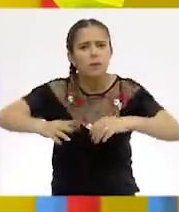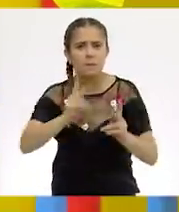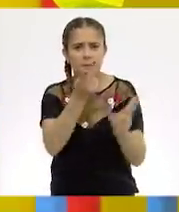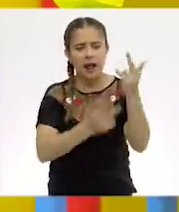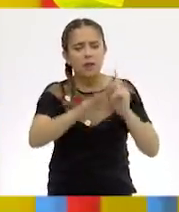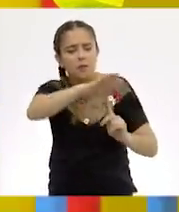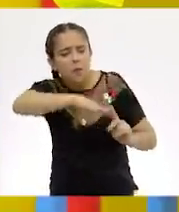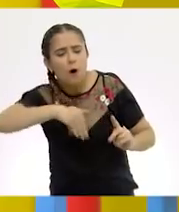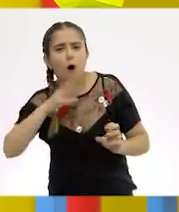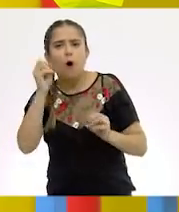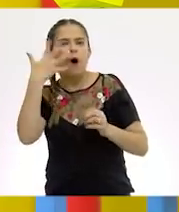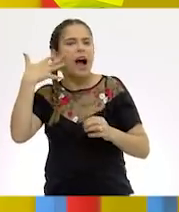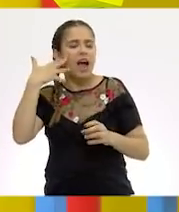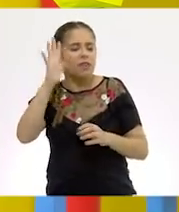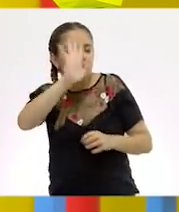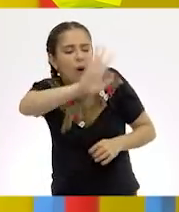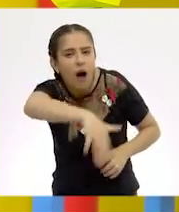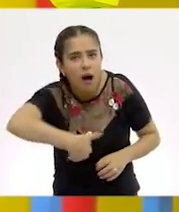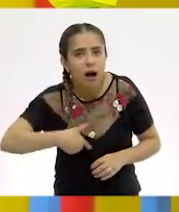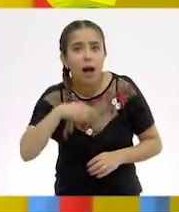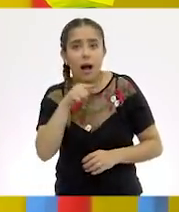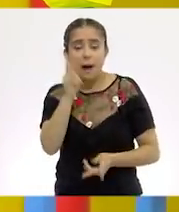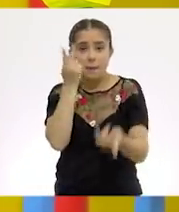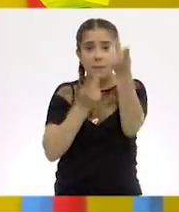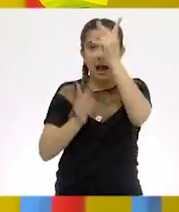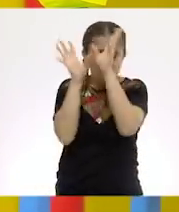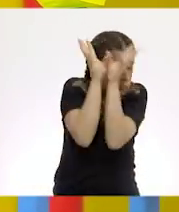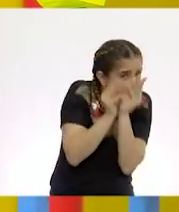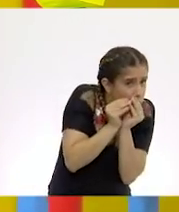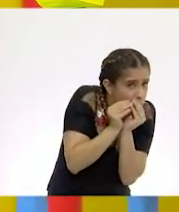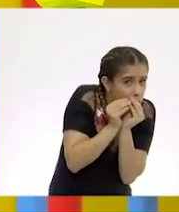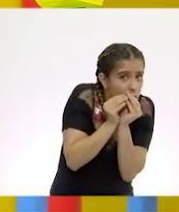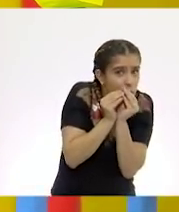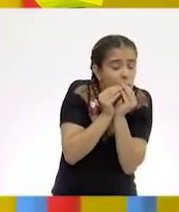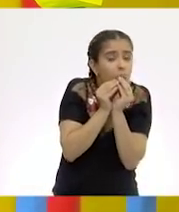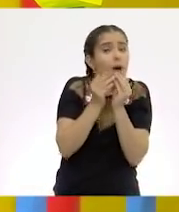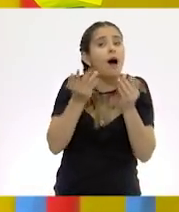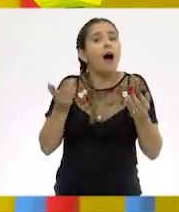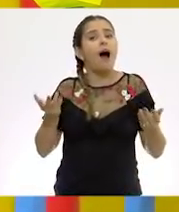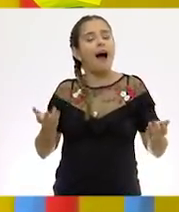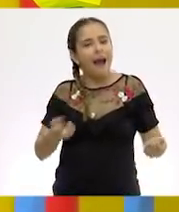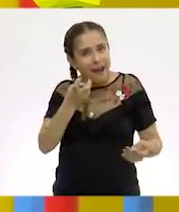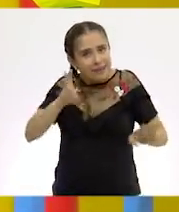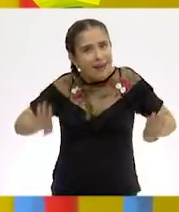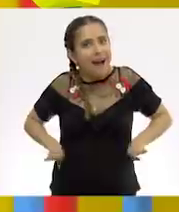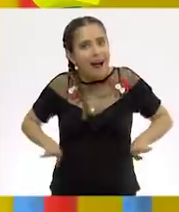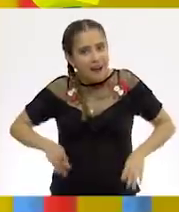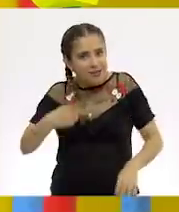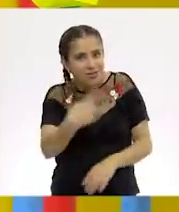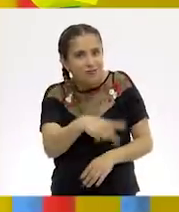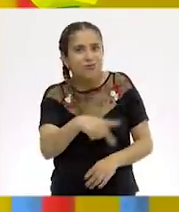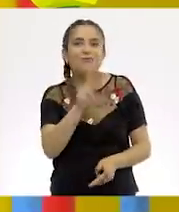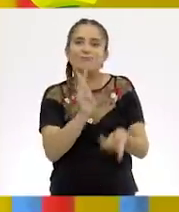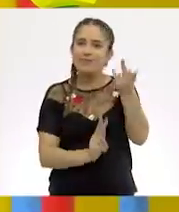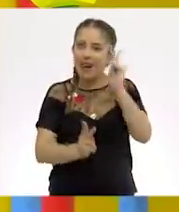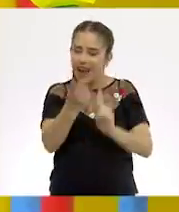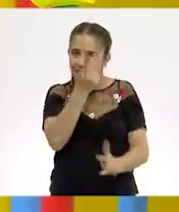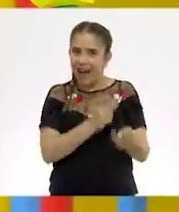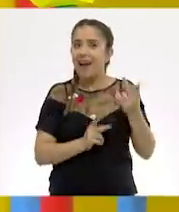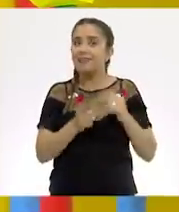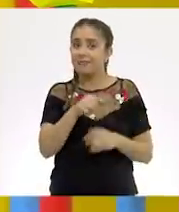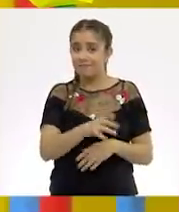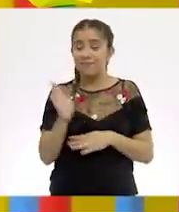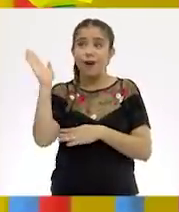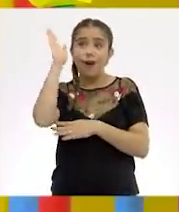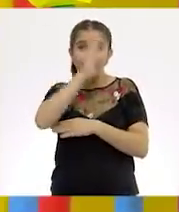su gato pasaba, la planta se encogía. Entonces tenemos otra característica que hace una planta a lo largo del